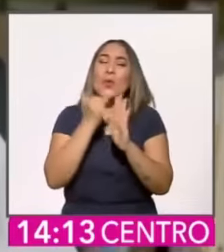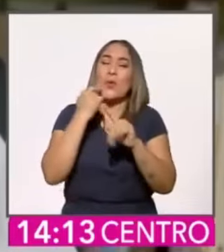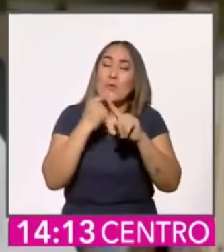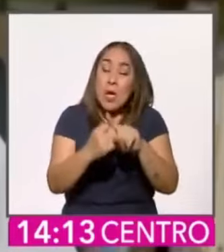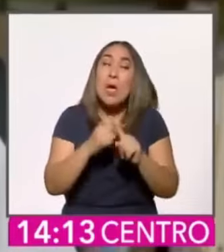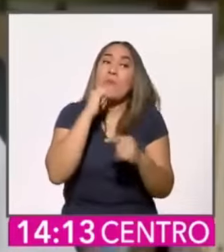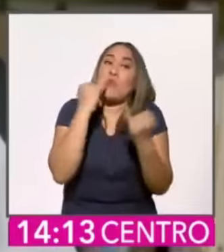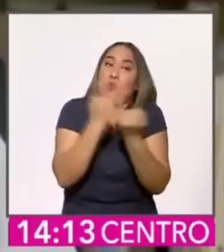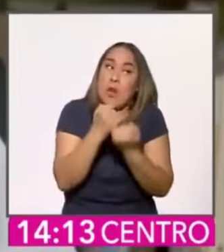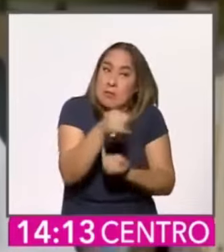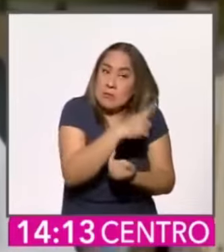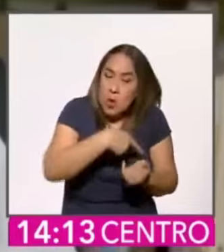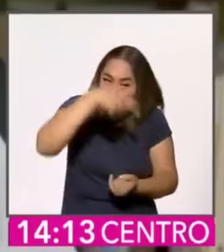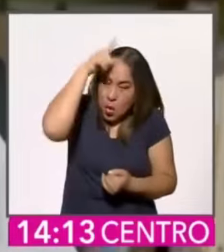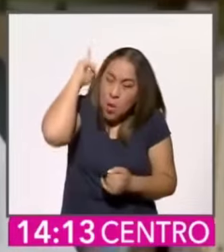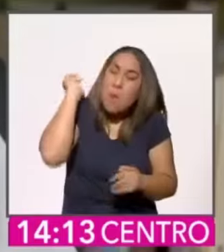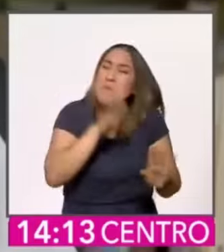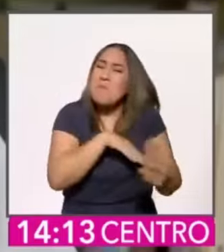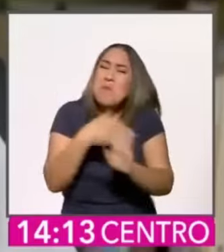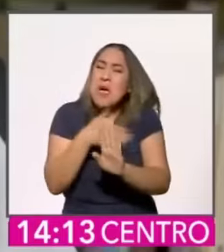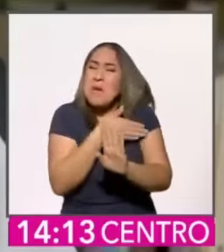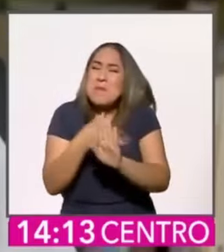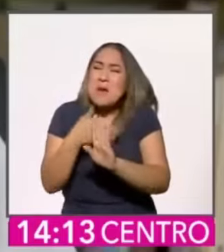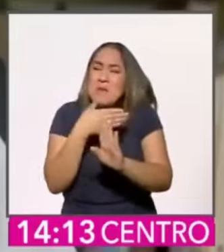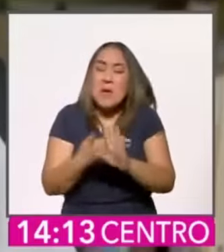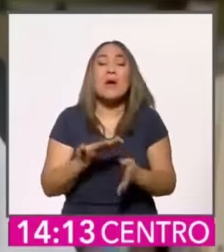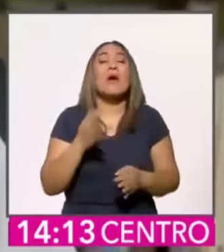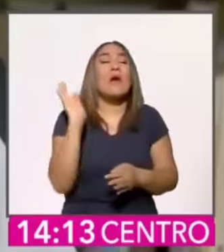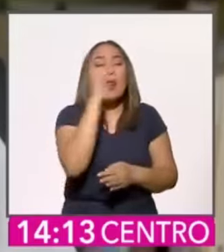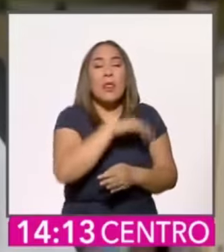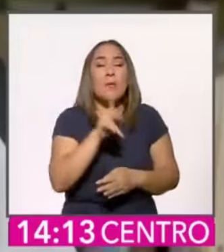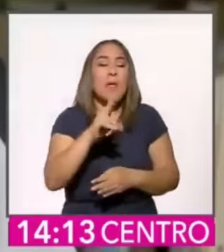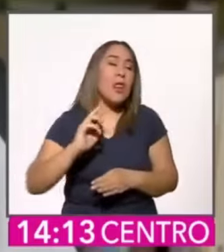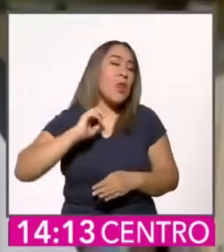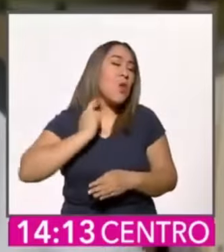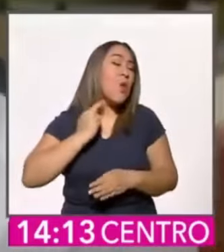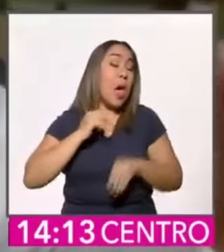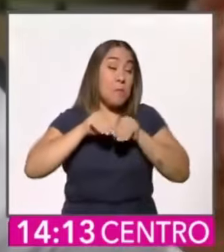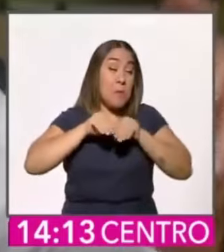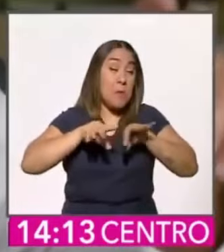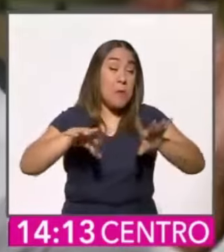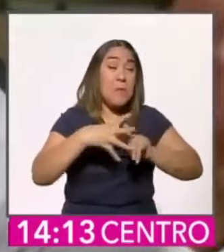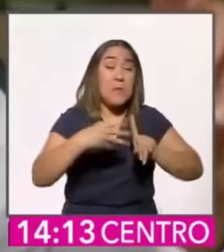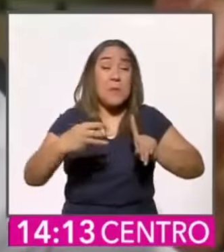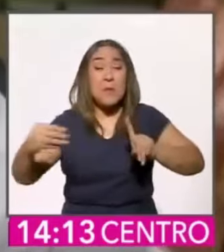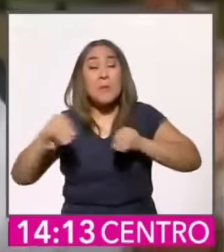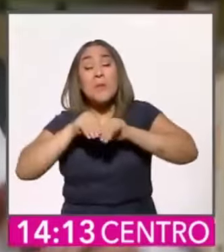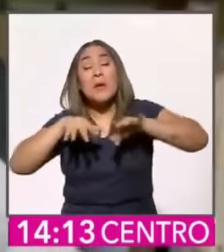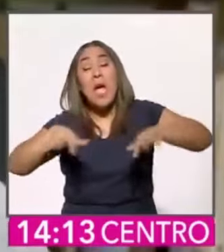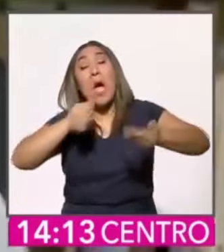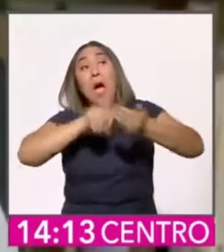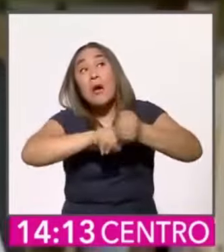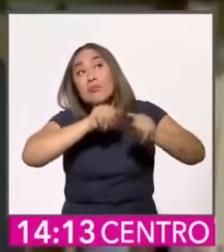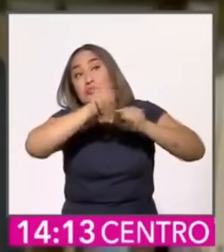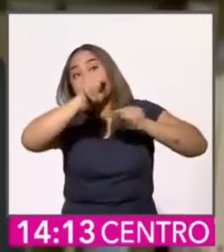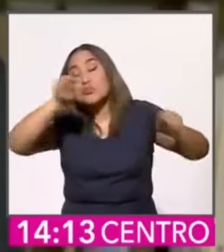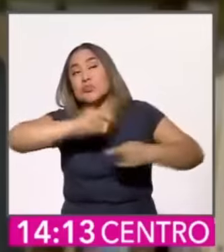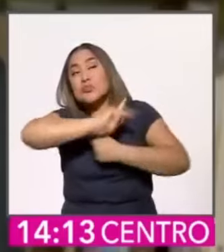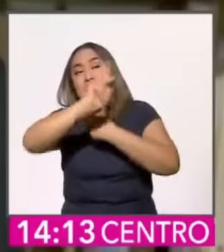es también frenética. Granjas de bots y troll centers que operan desde distintos países